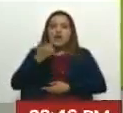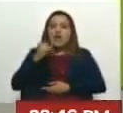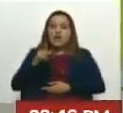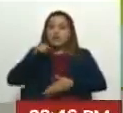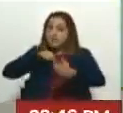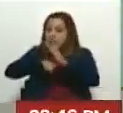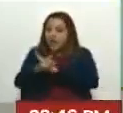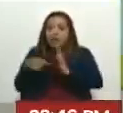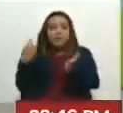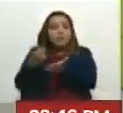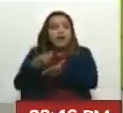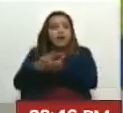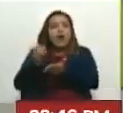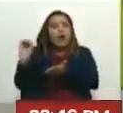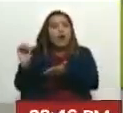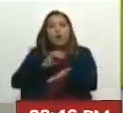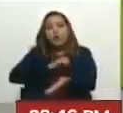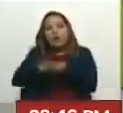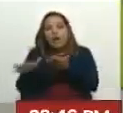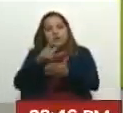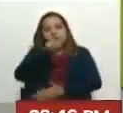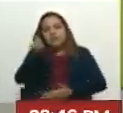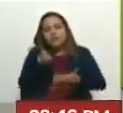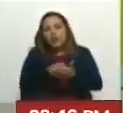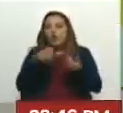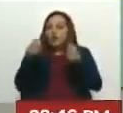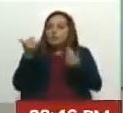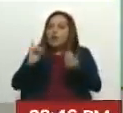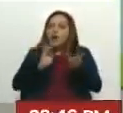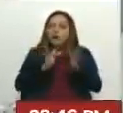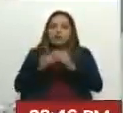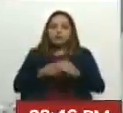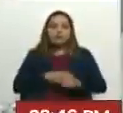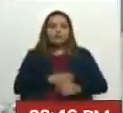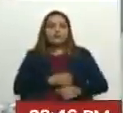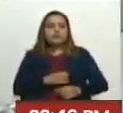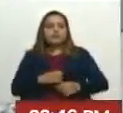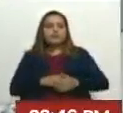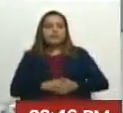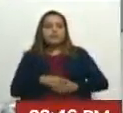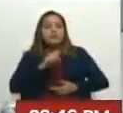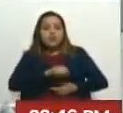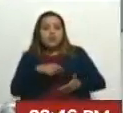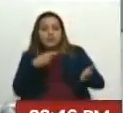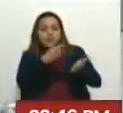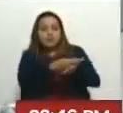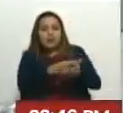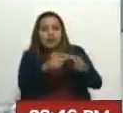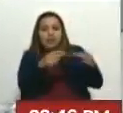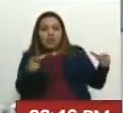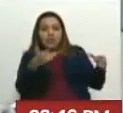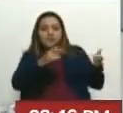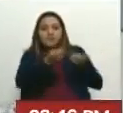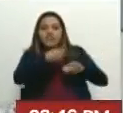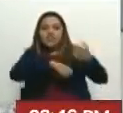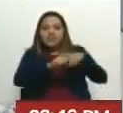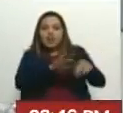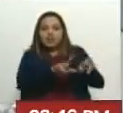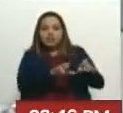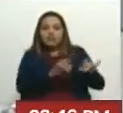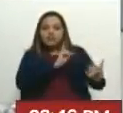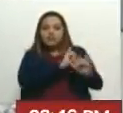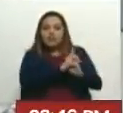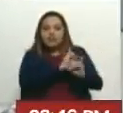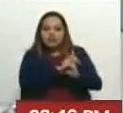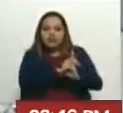con algún costo, si es totalmente gratuito, cómo se está manejando eso. Sí, las entradas van a tener un costo, van a ser vendidas por la página web,